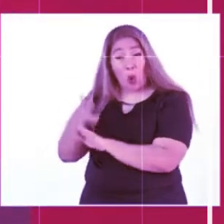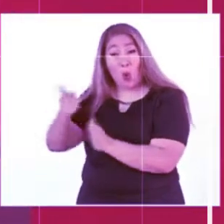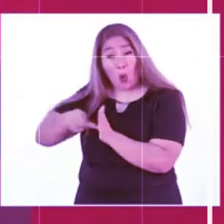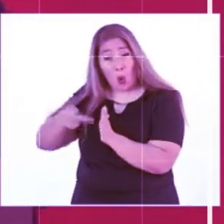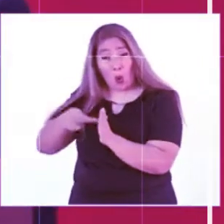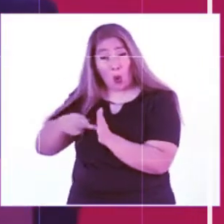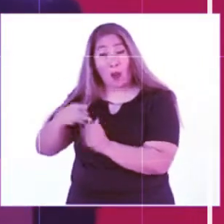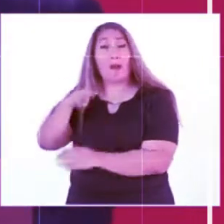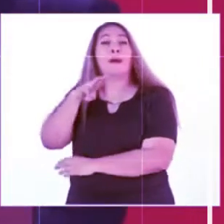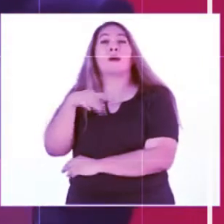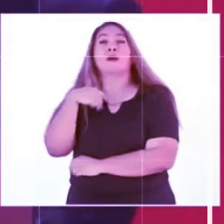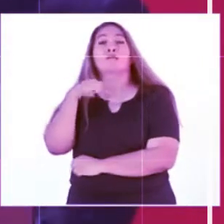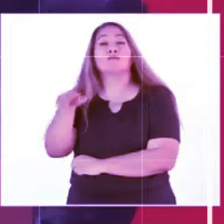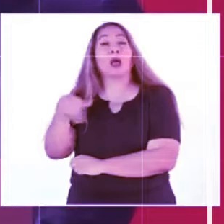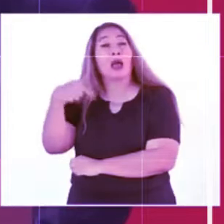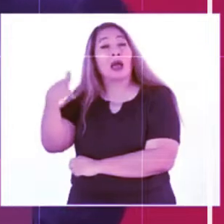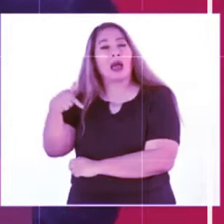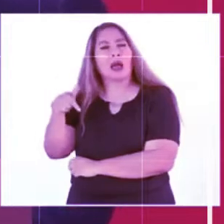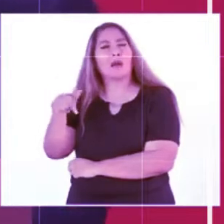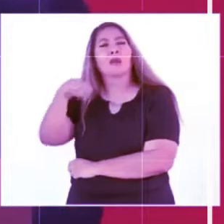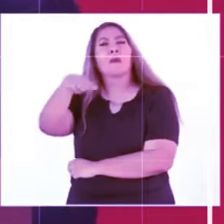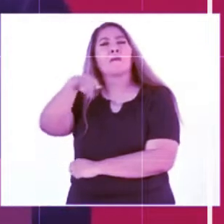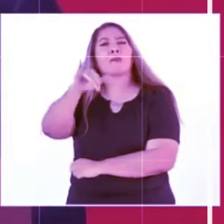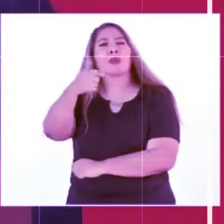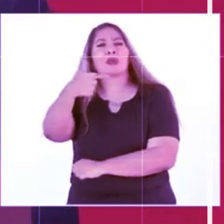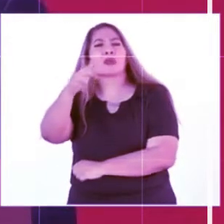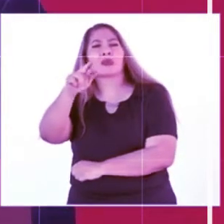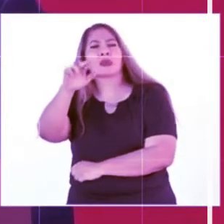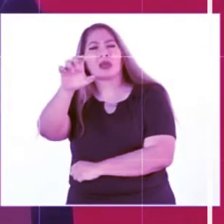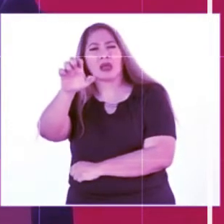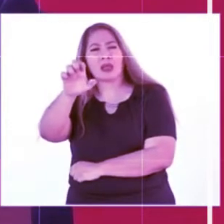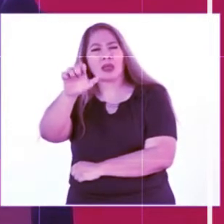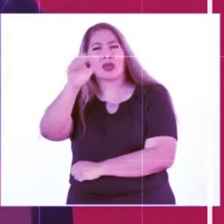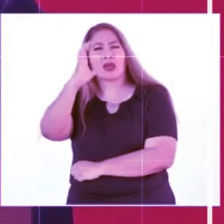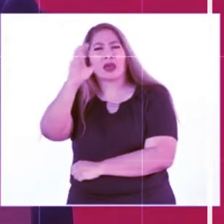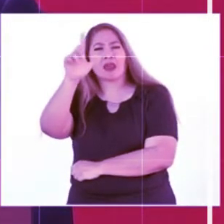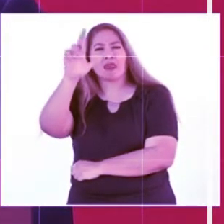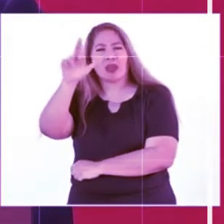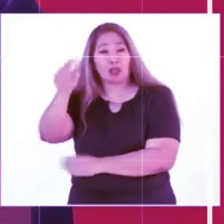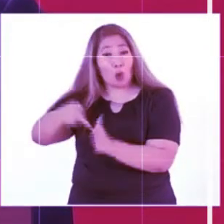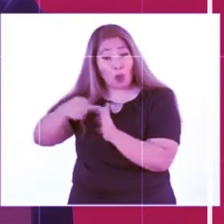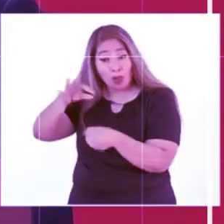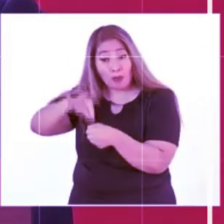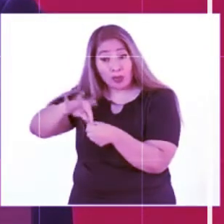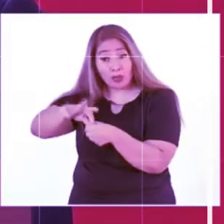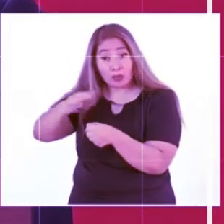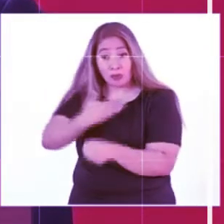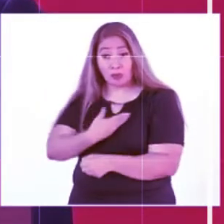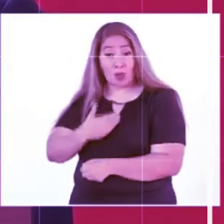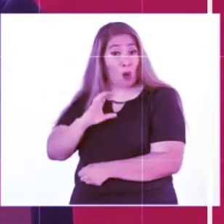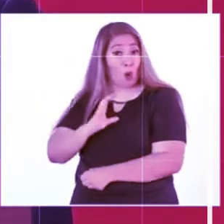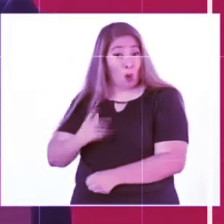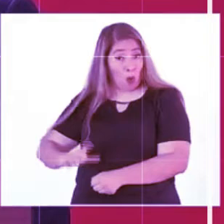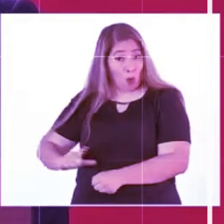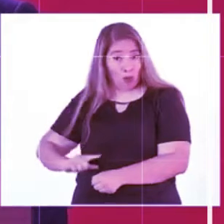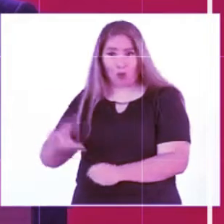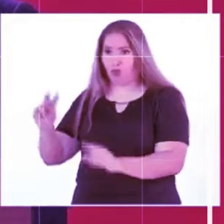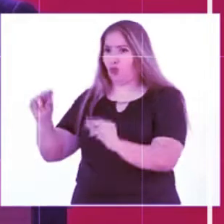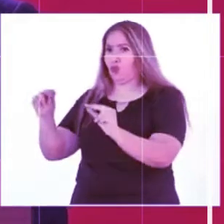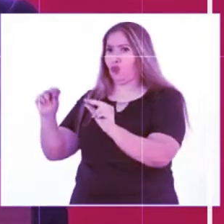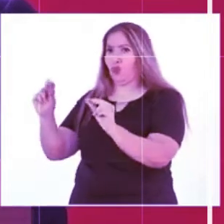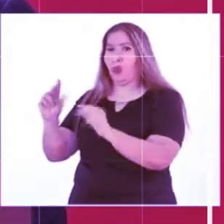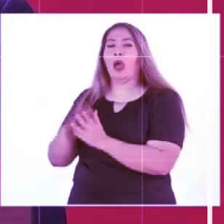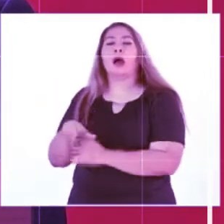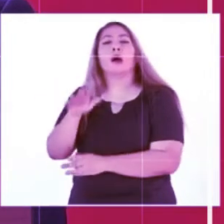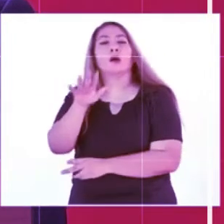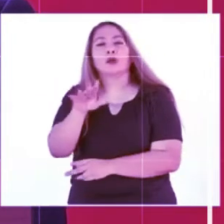lo que más tarde haría en contra del mismo dictador Porfirio Díaz. No